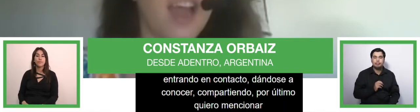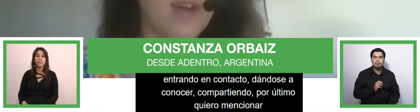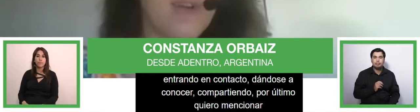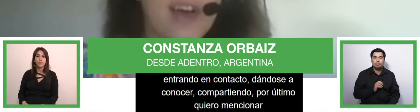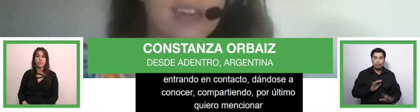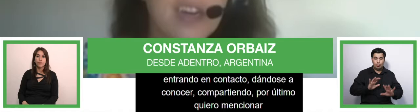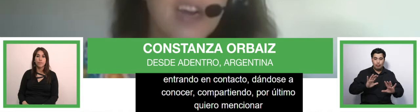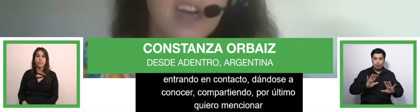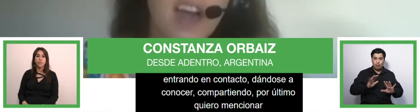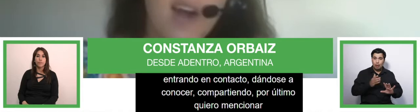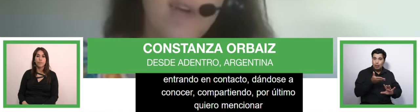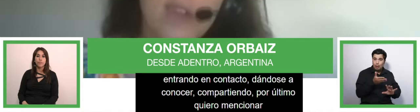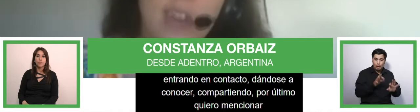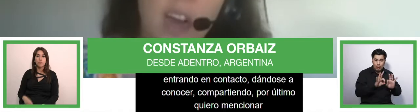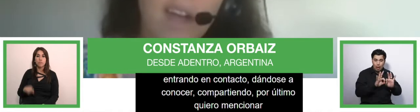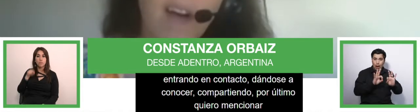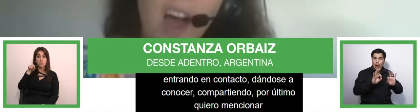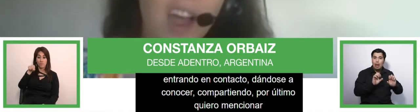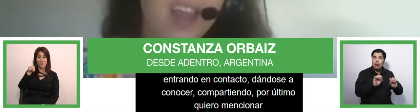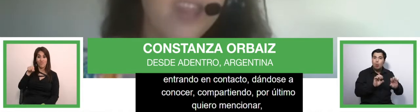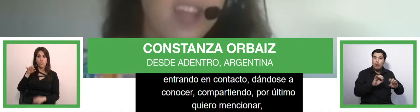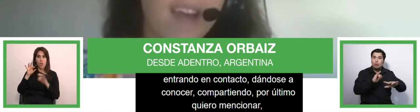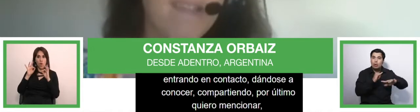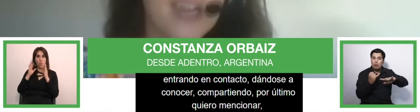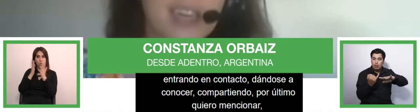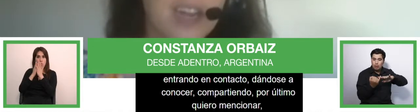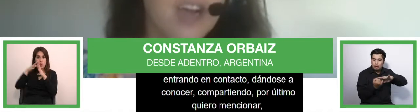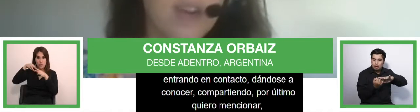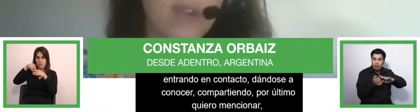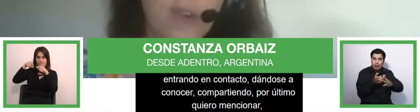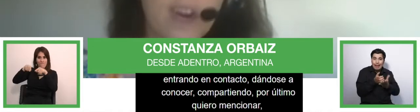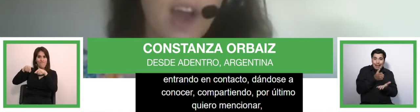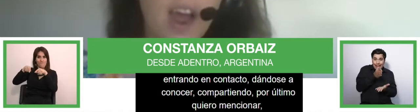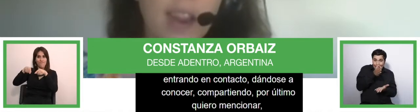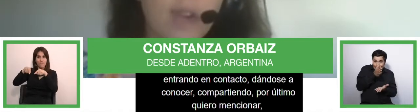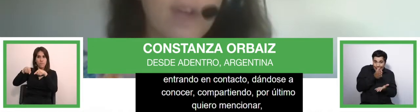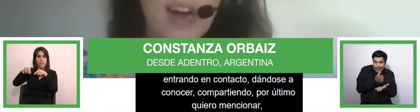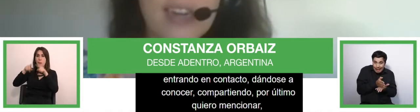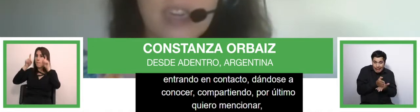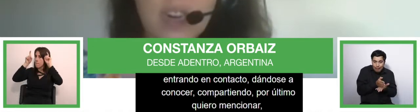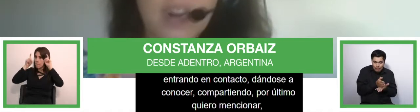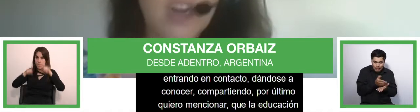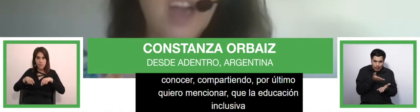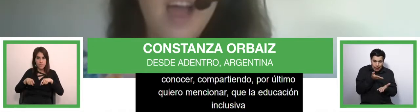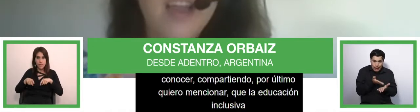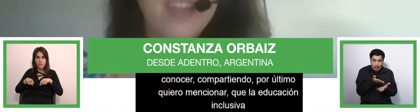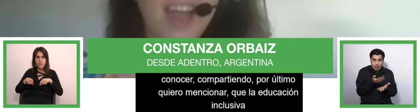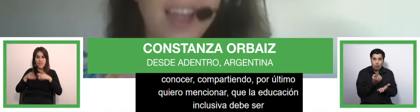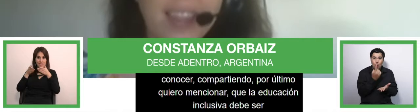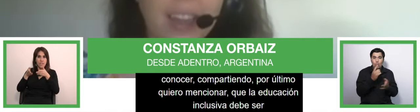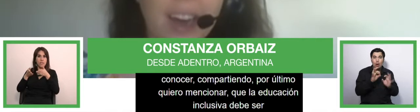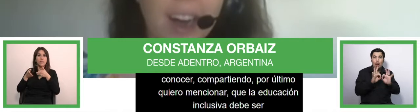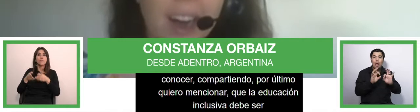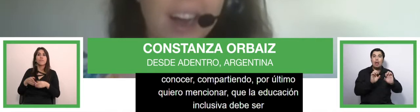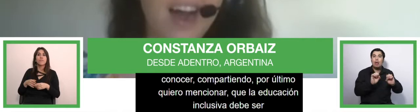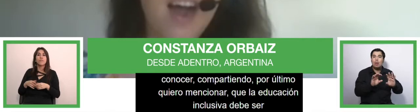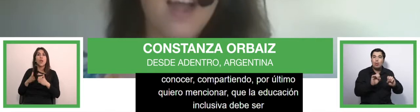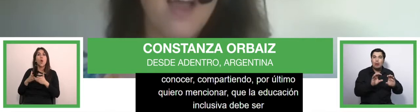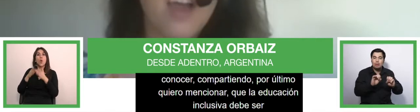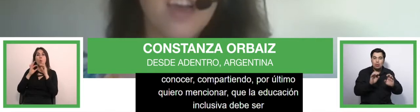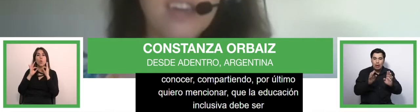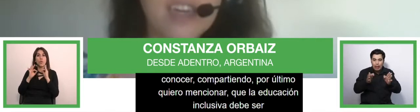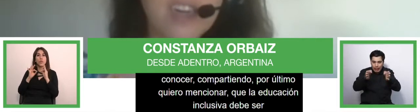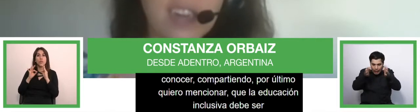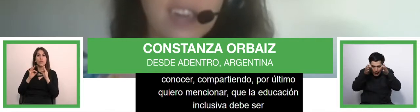que la educación inclusiva debe ser una educación que atienda